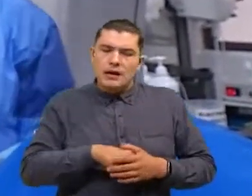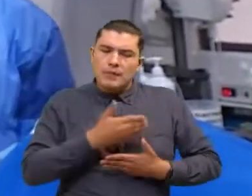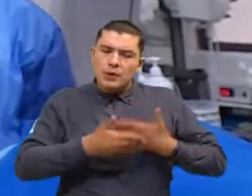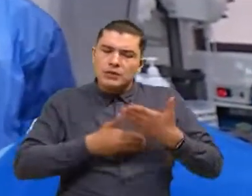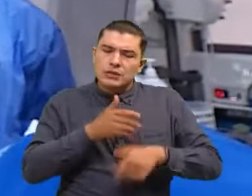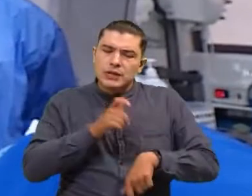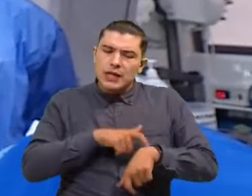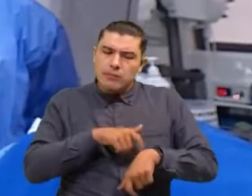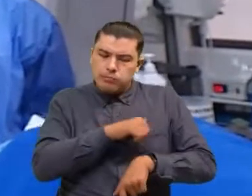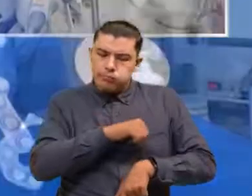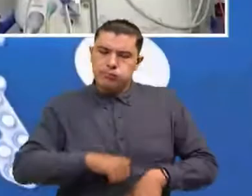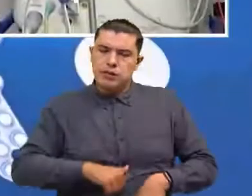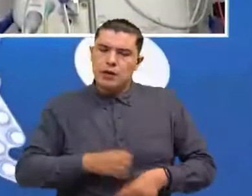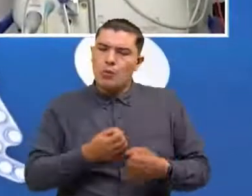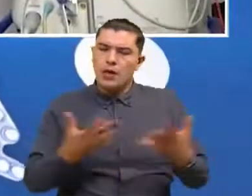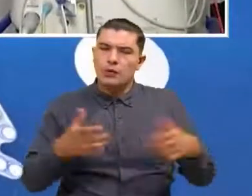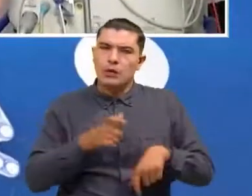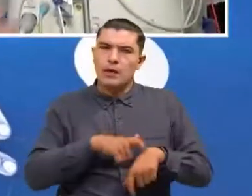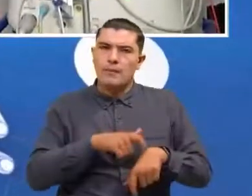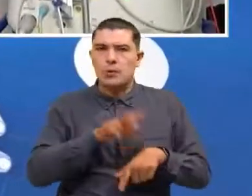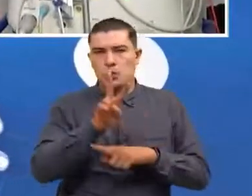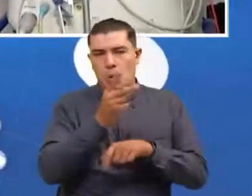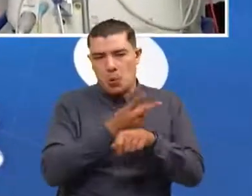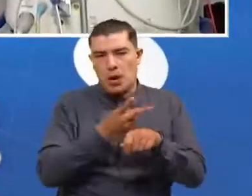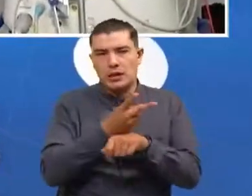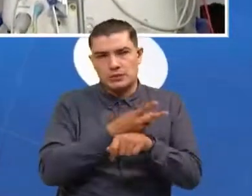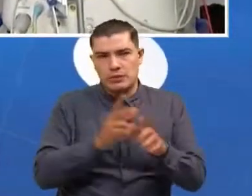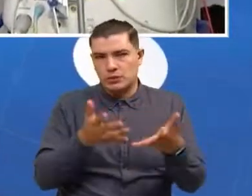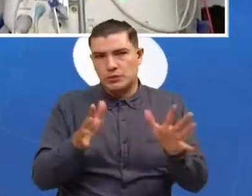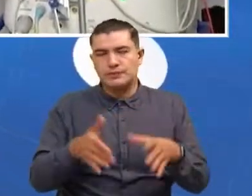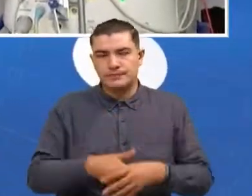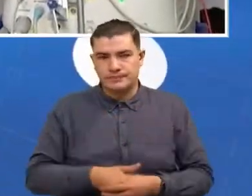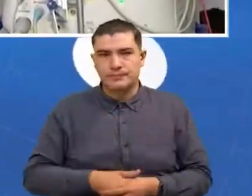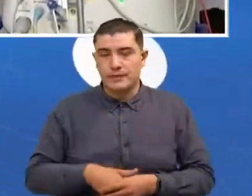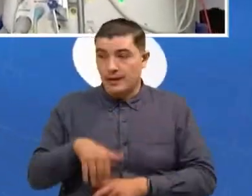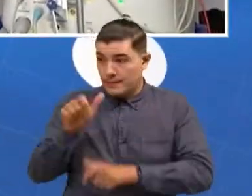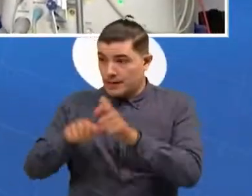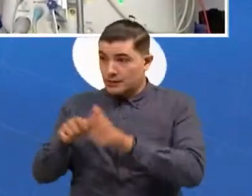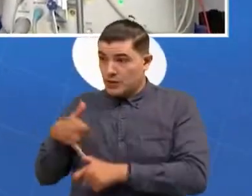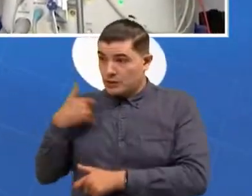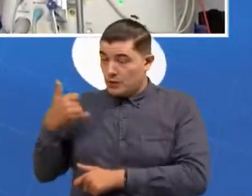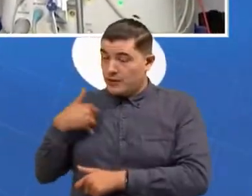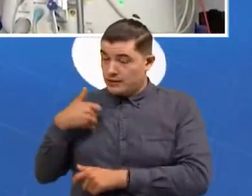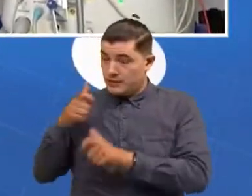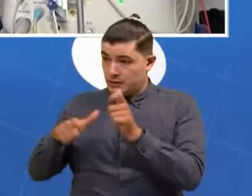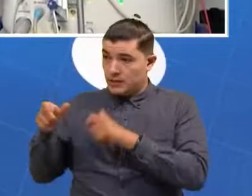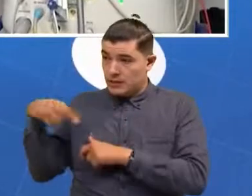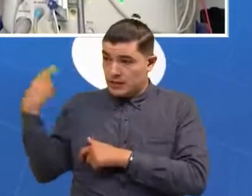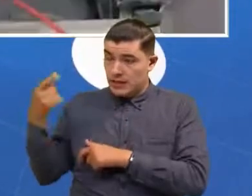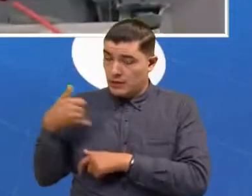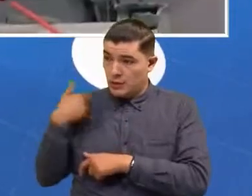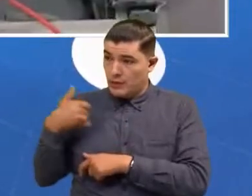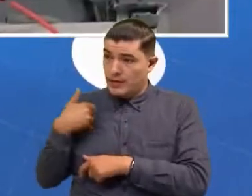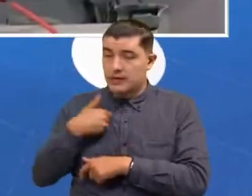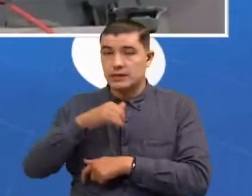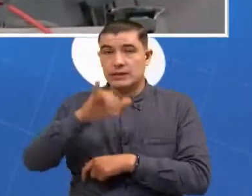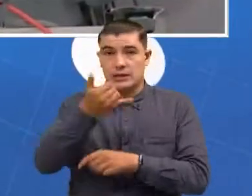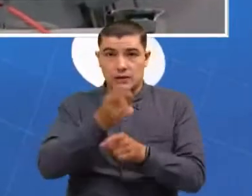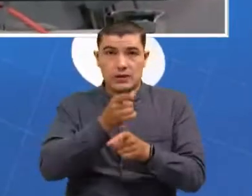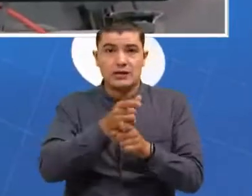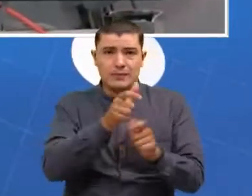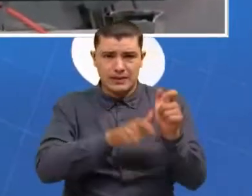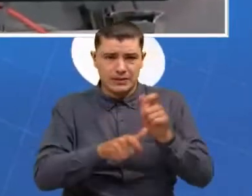Y pueden beneficiarse muy, muy pronto de todo eso. Son pacientes muy jóvenes por lo general, ¿no, doctor Carlos? Sí, la mayoría de estos pacientes